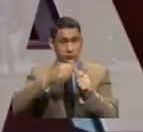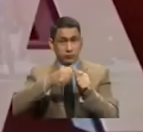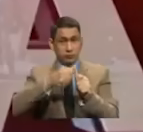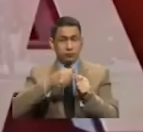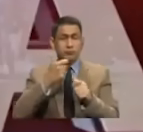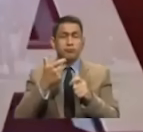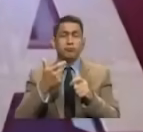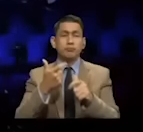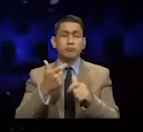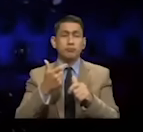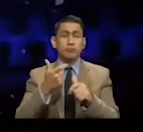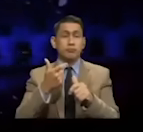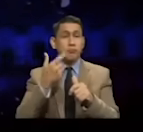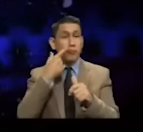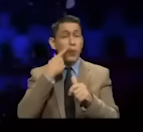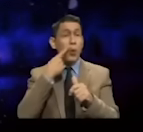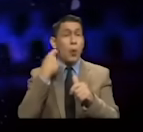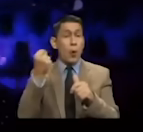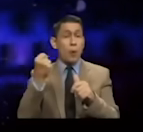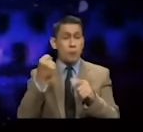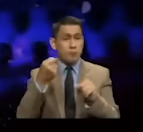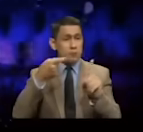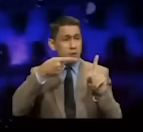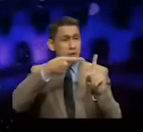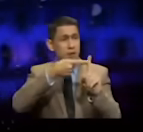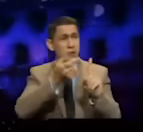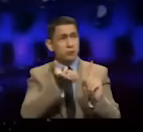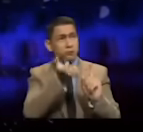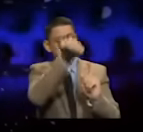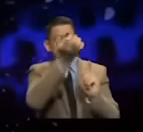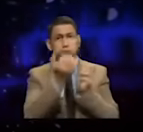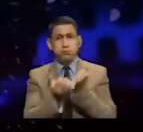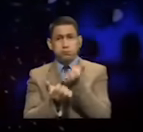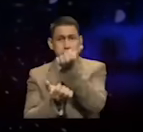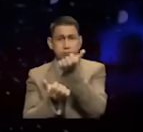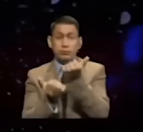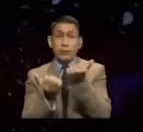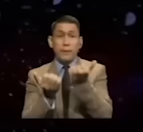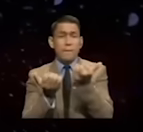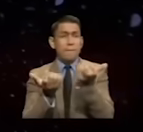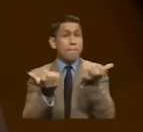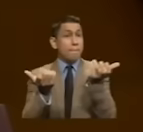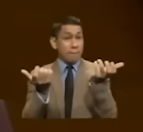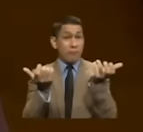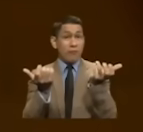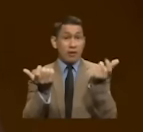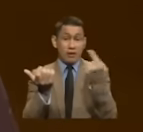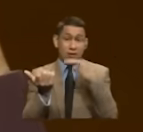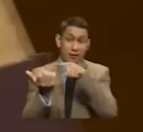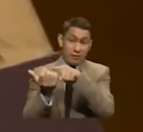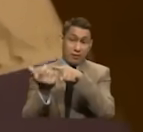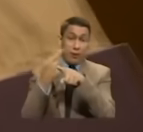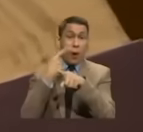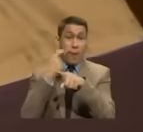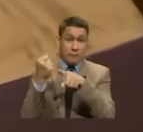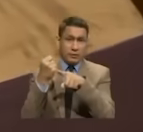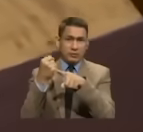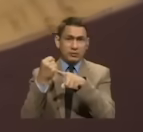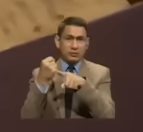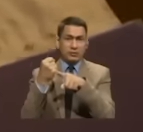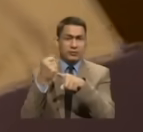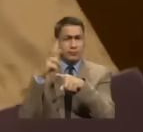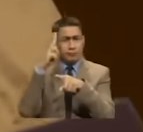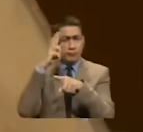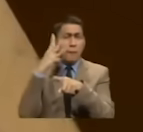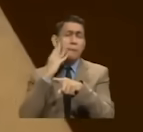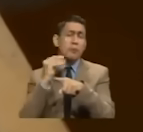roja, el hombre araña vuelve a ser de las suyas. Solo que esta vez se le durmió el diablo y lo atrapó la policía.